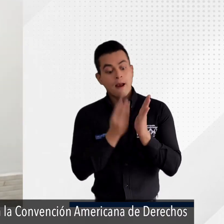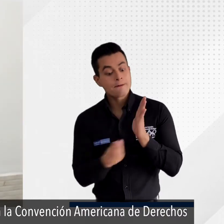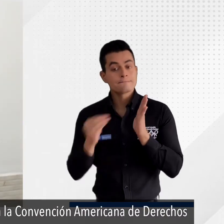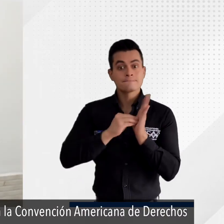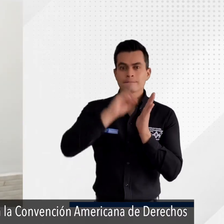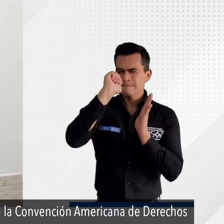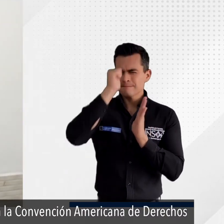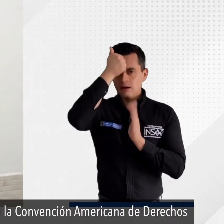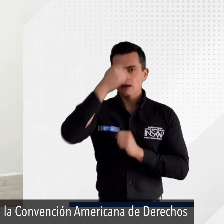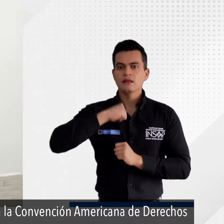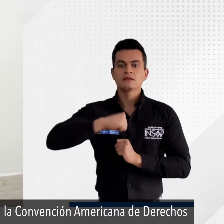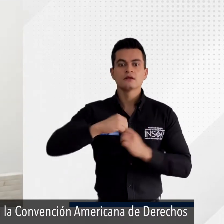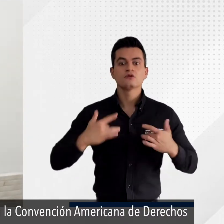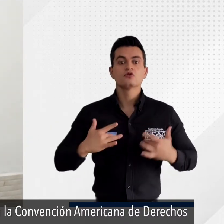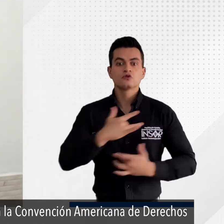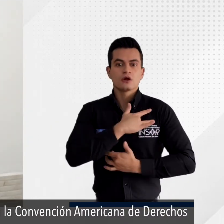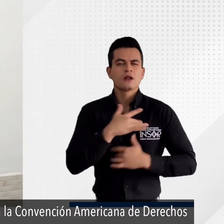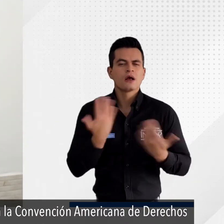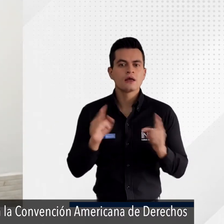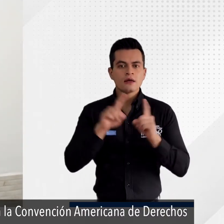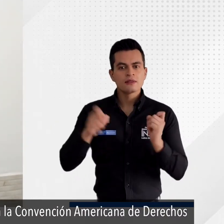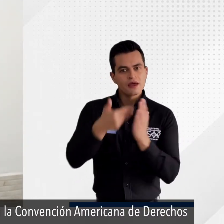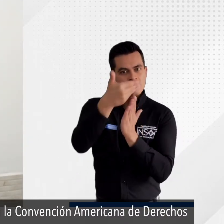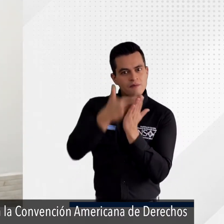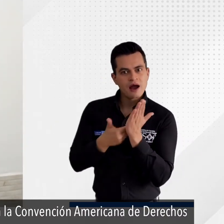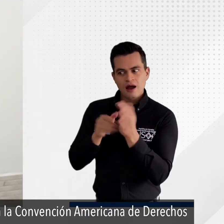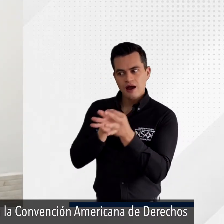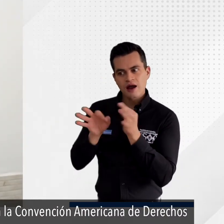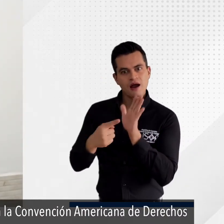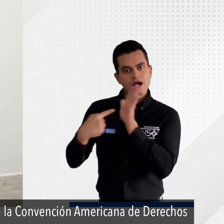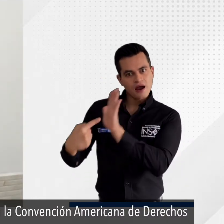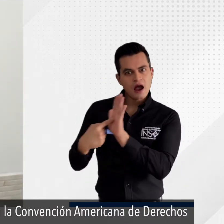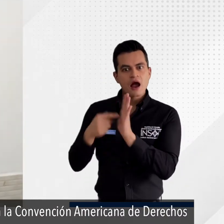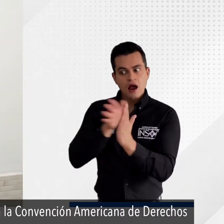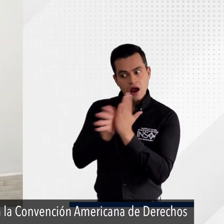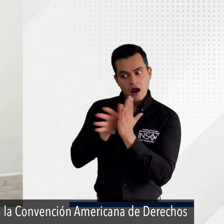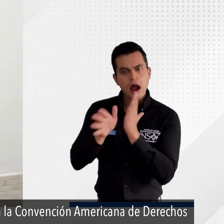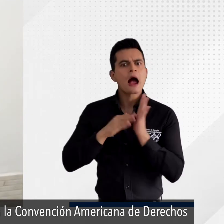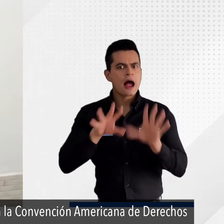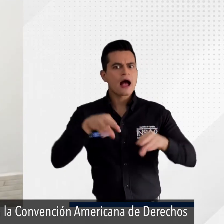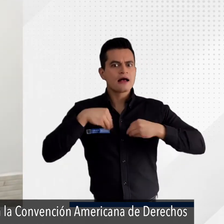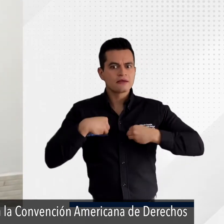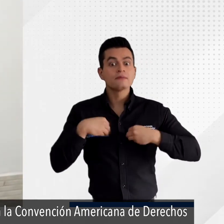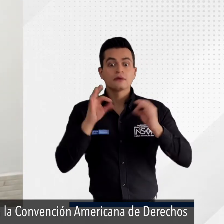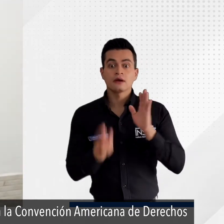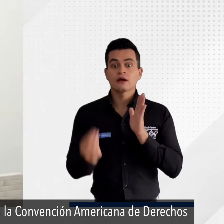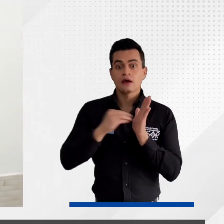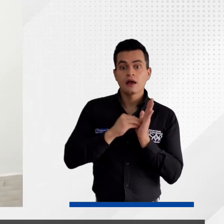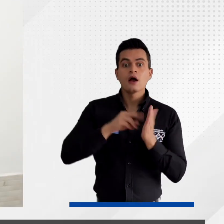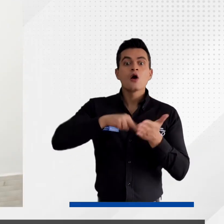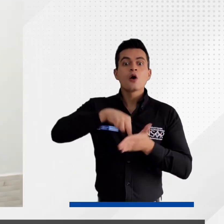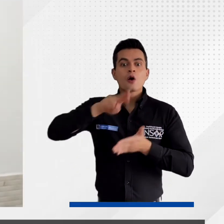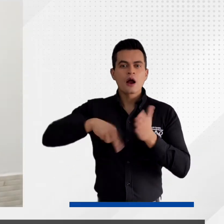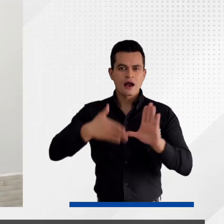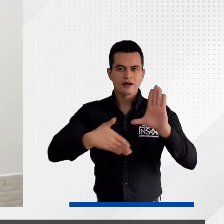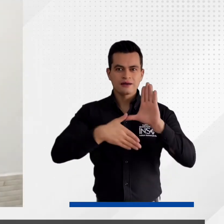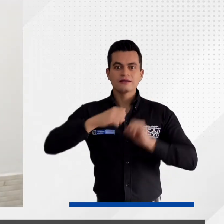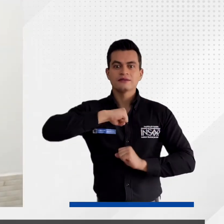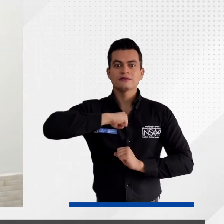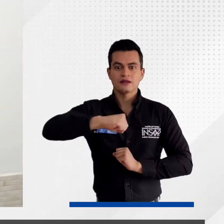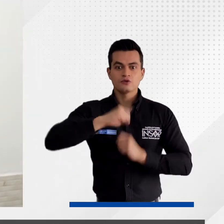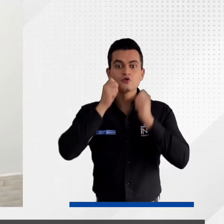que es el consentimiento informado, que está en la Convención Americana de Derechos Humanos en el artículo número 13. Pero ¿cómo